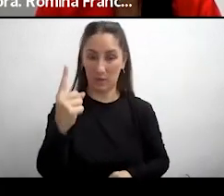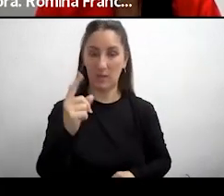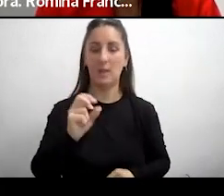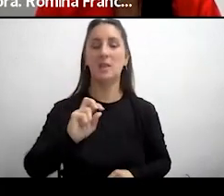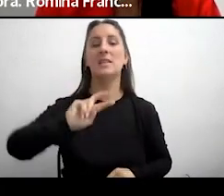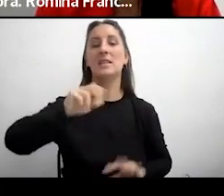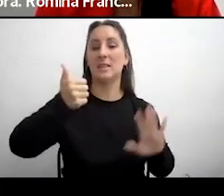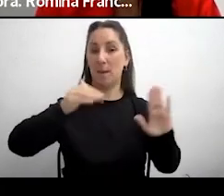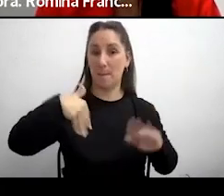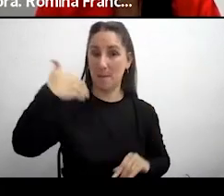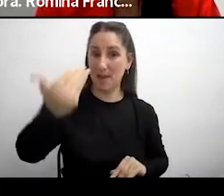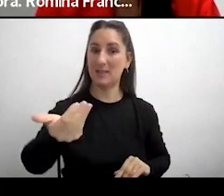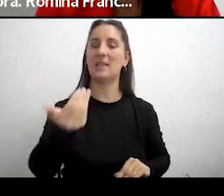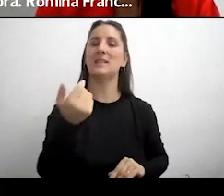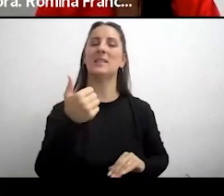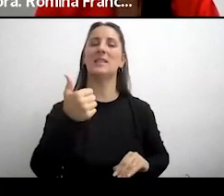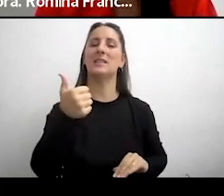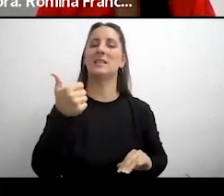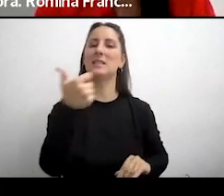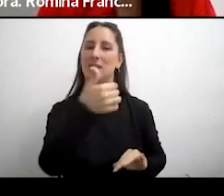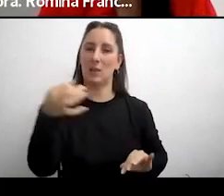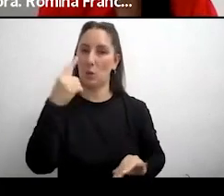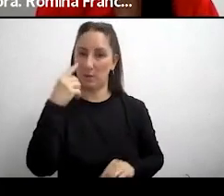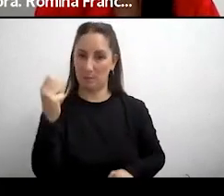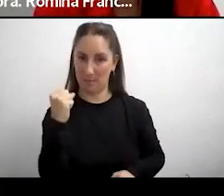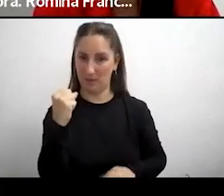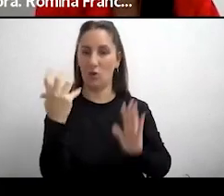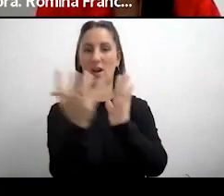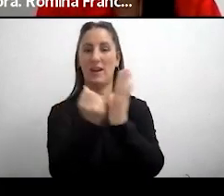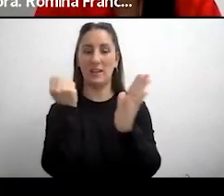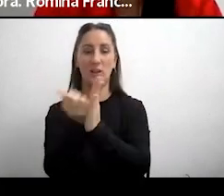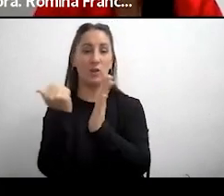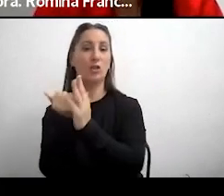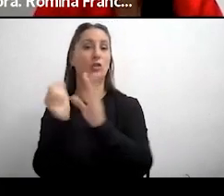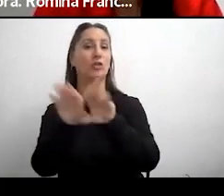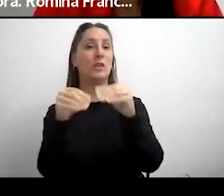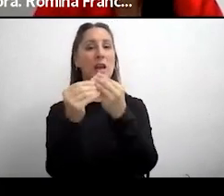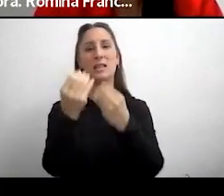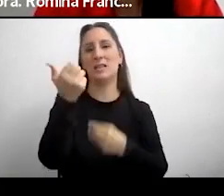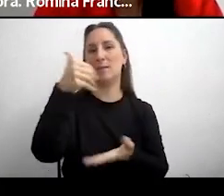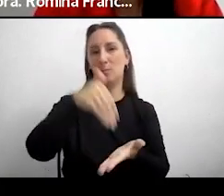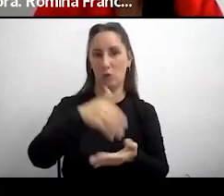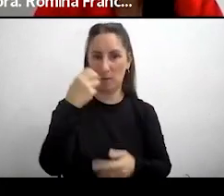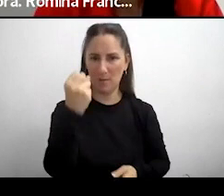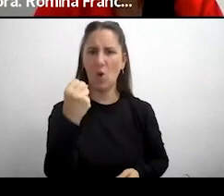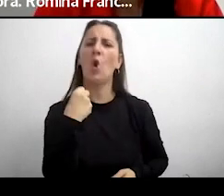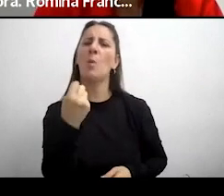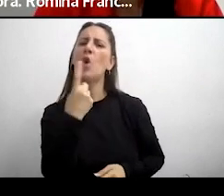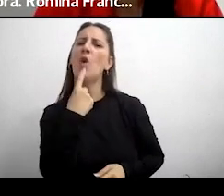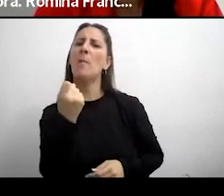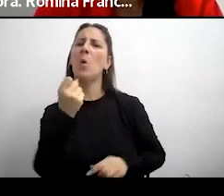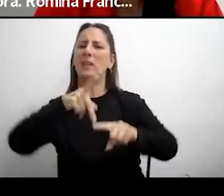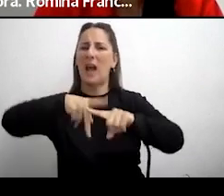6 meses siguientes retiró 600.000 pesos. En total retiró 6 millones de pesos. ¿Cómo vamos a determinar este